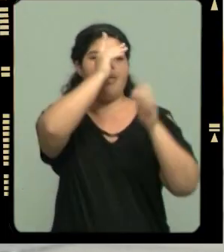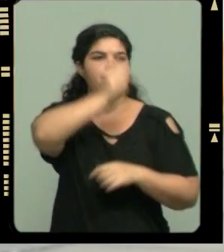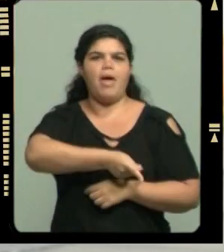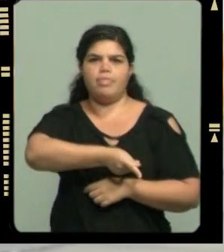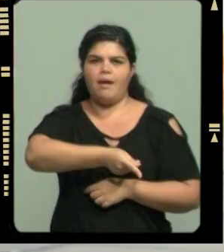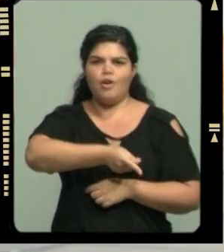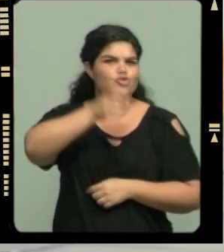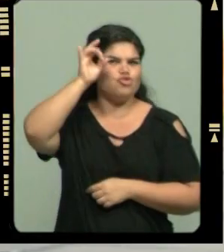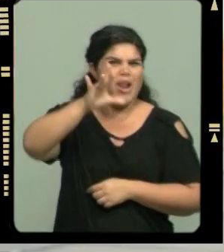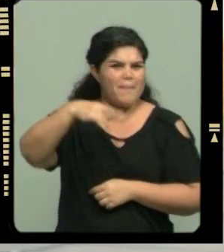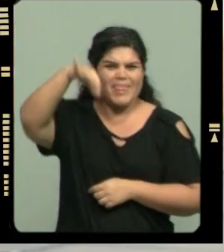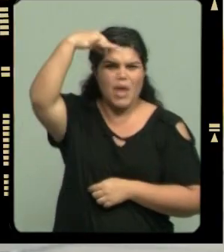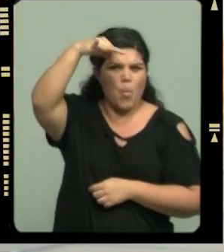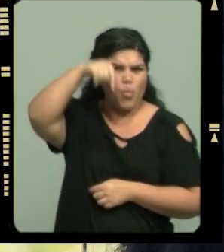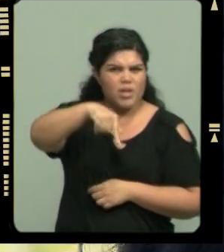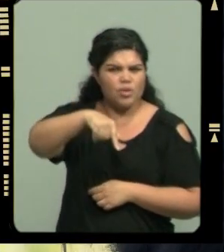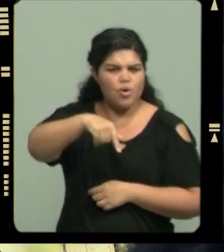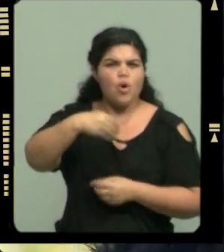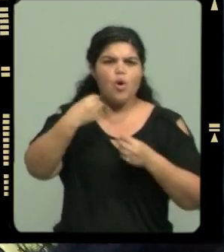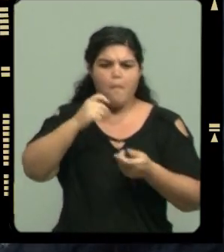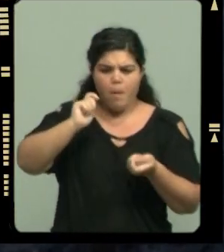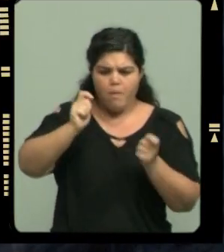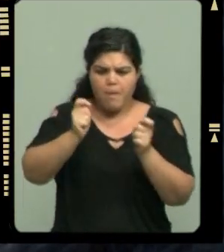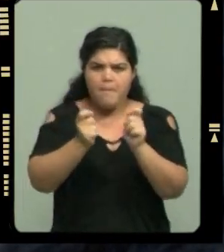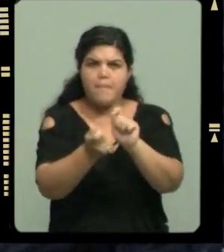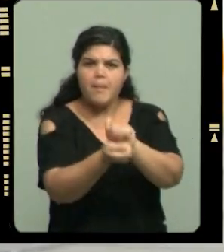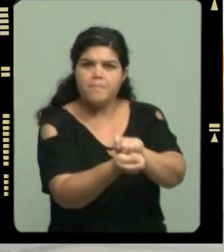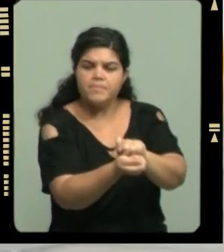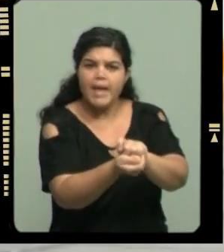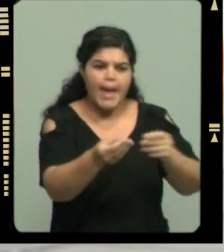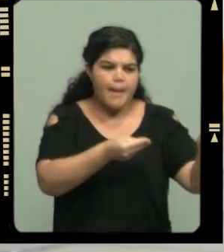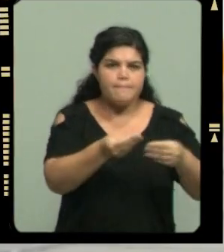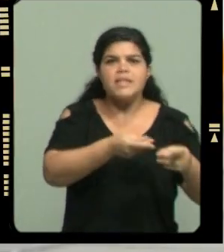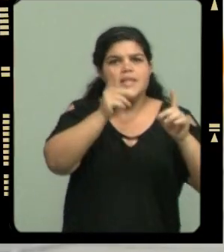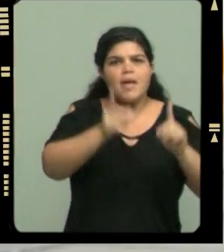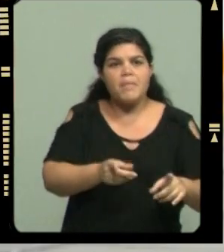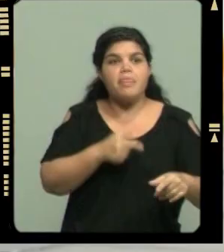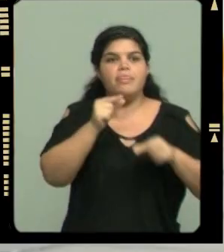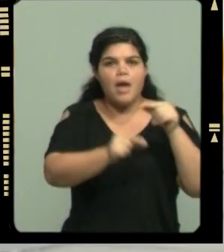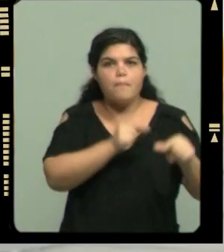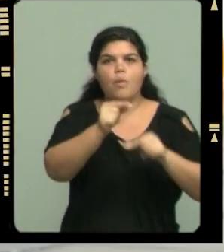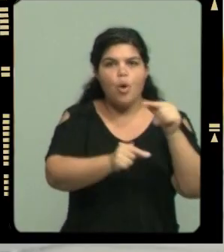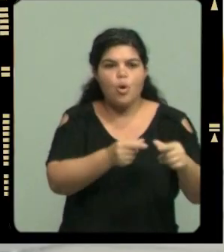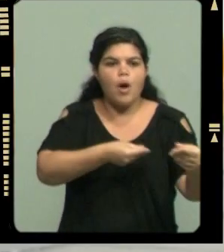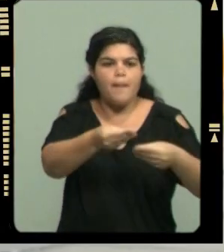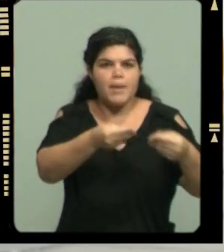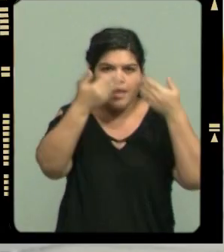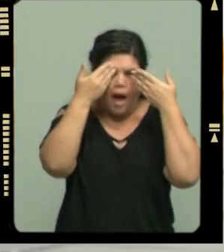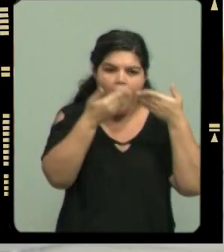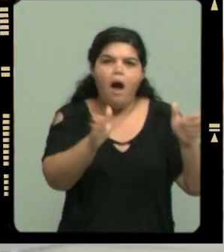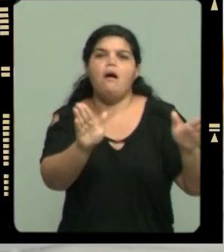al cambio? Y cómo las empresas también empiezan a tener otra concepción y abrirse con ese tema. Sin